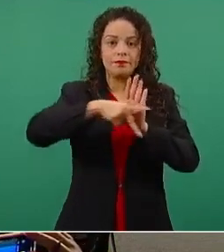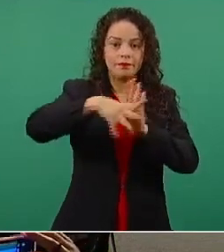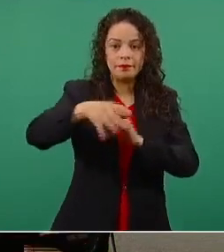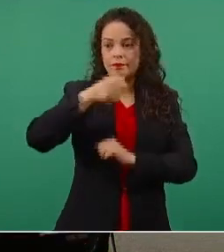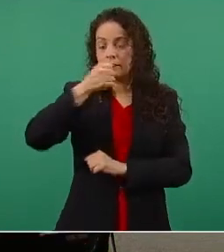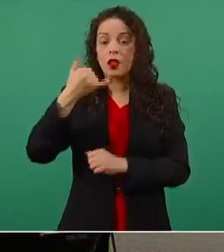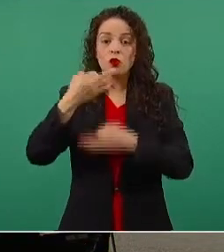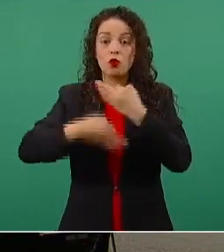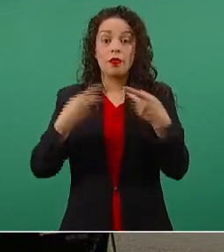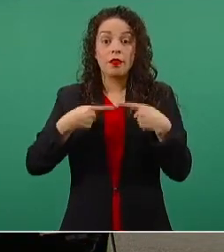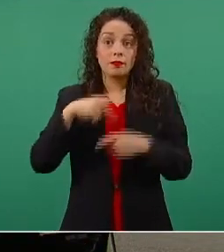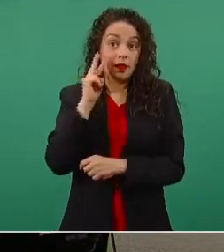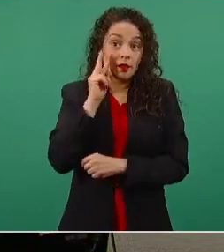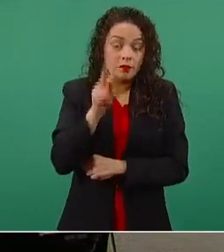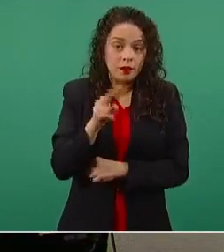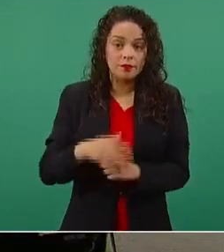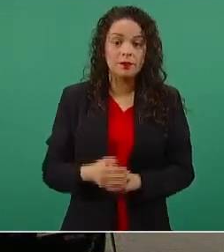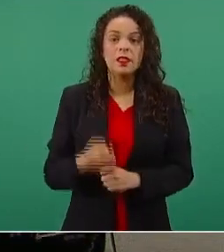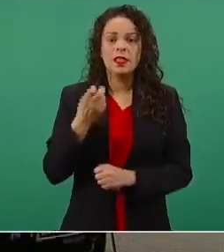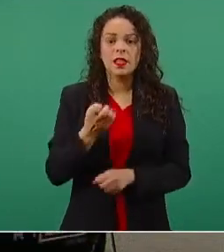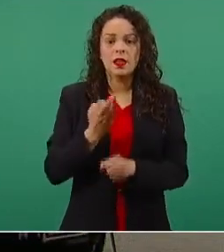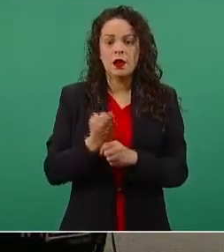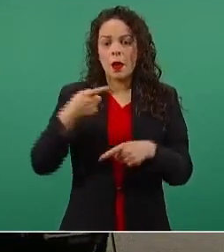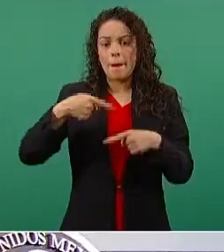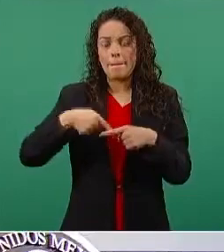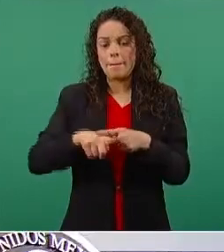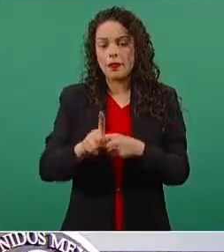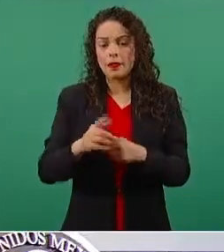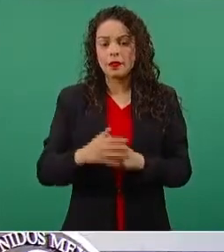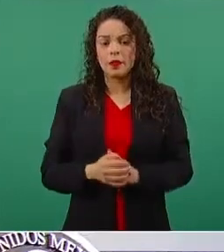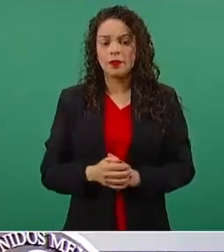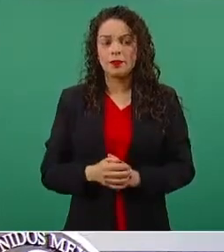población en general el inicio de